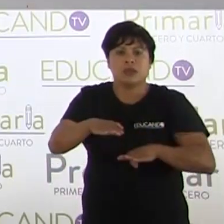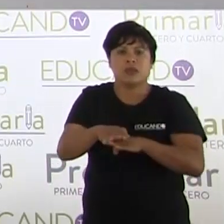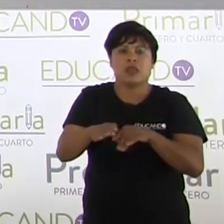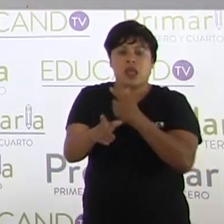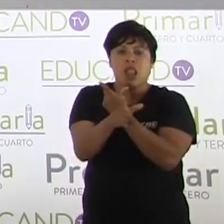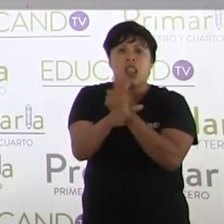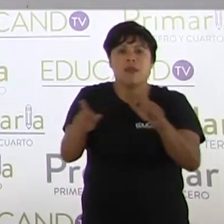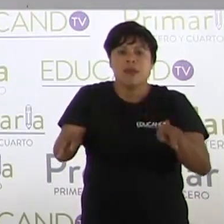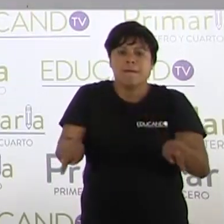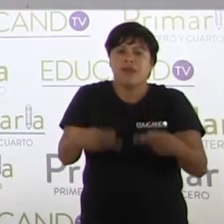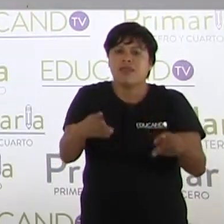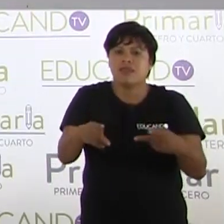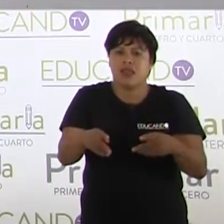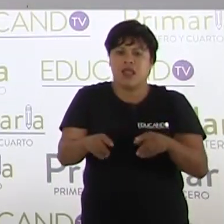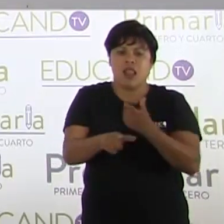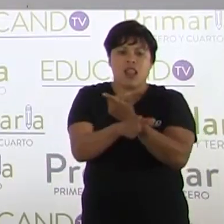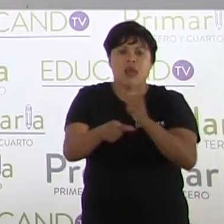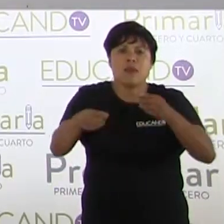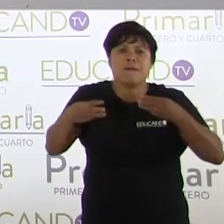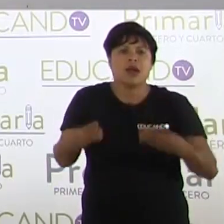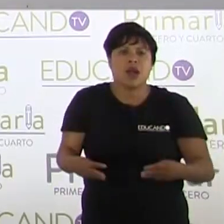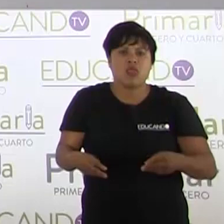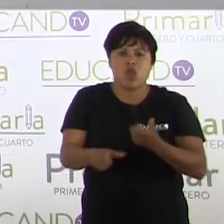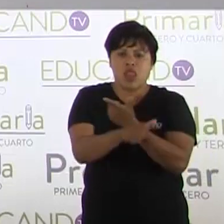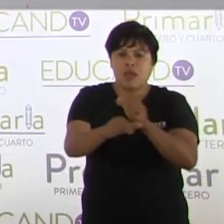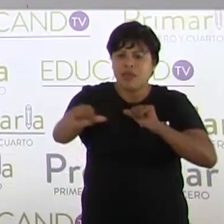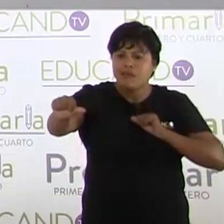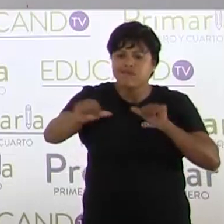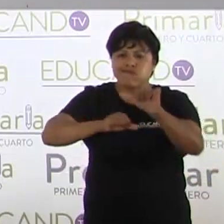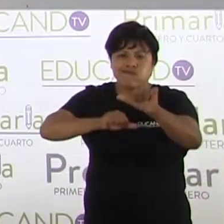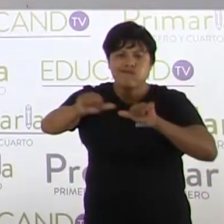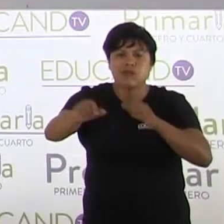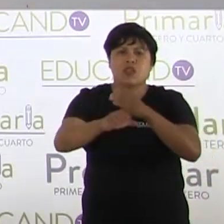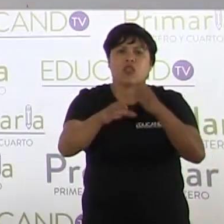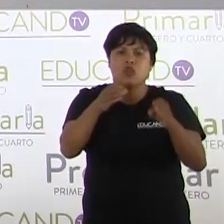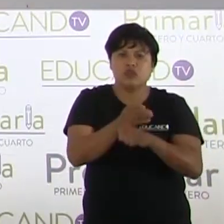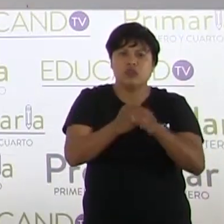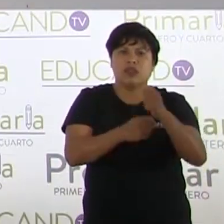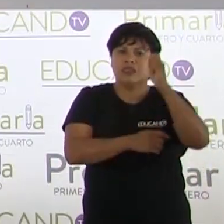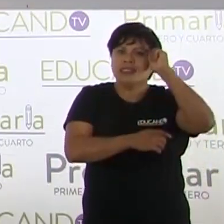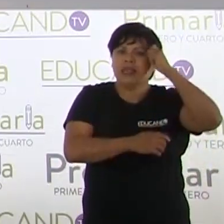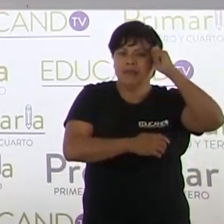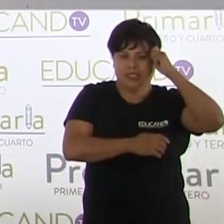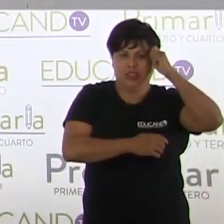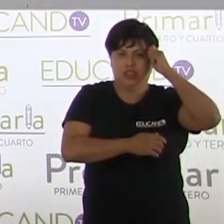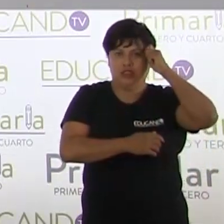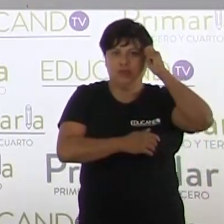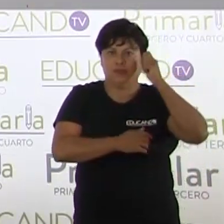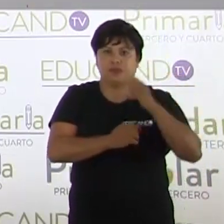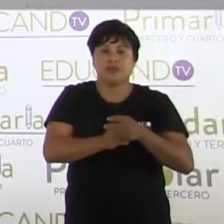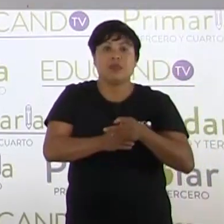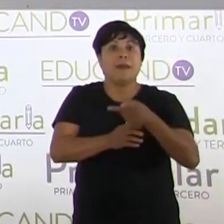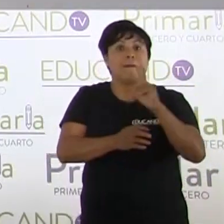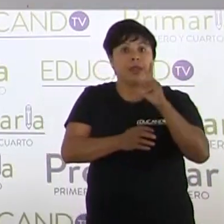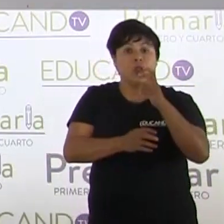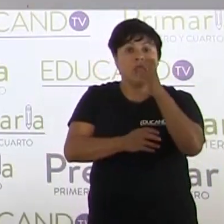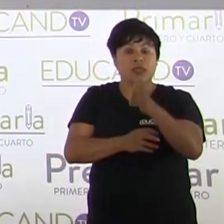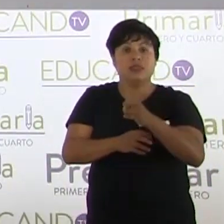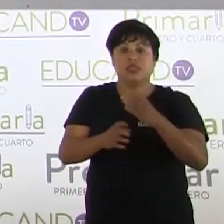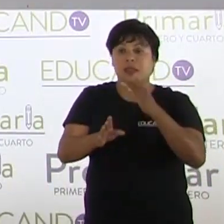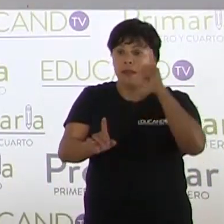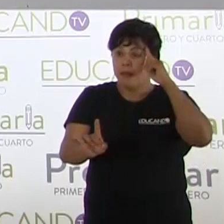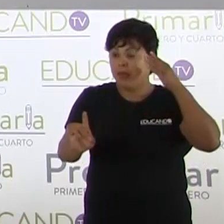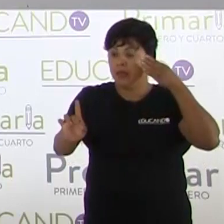libre mercado, en el libre intercambio de bienes y de servicios, pero que se van a